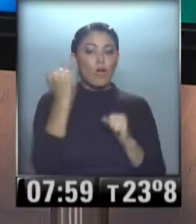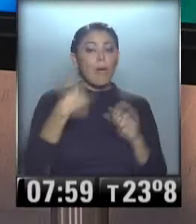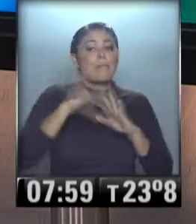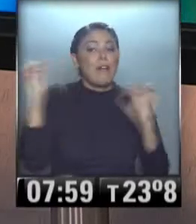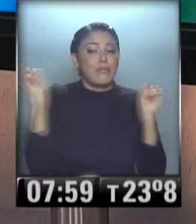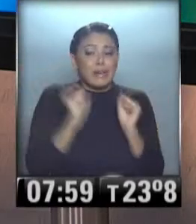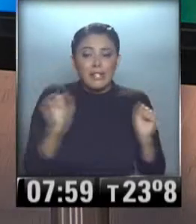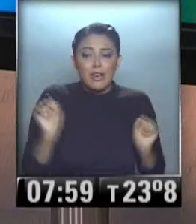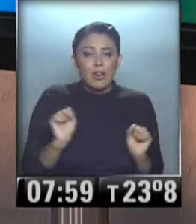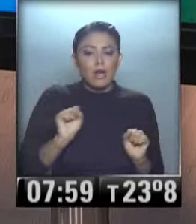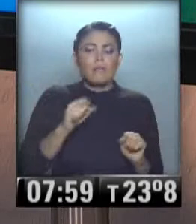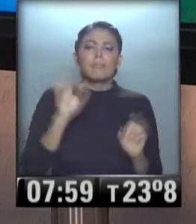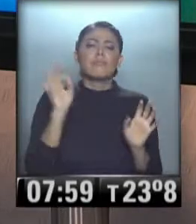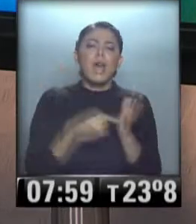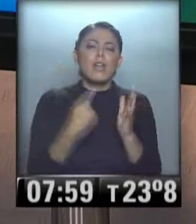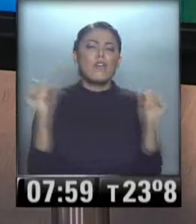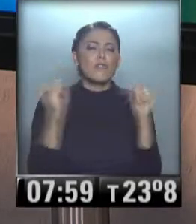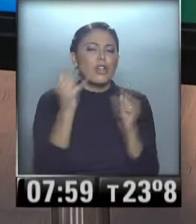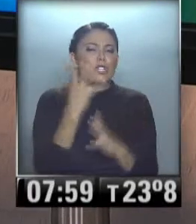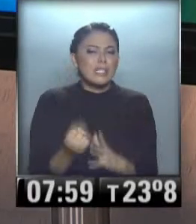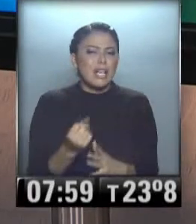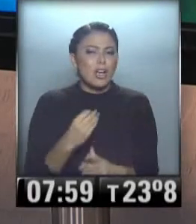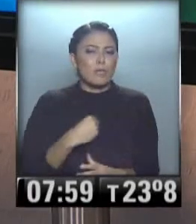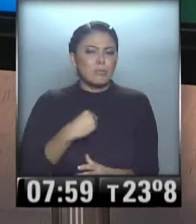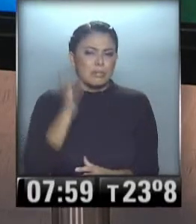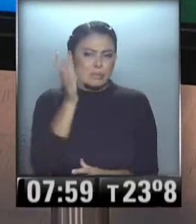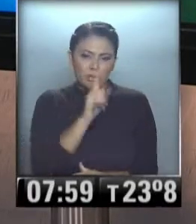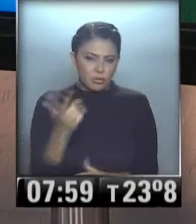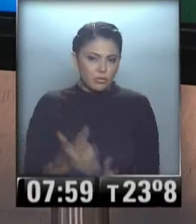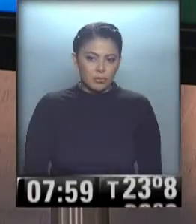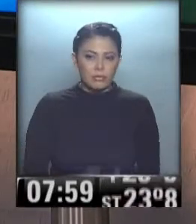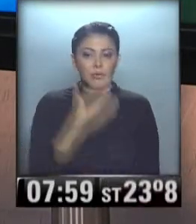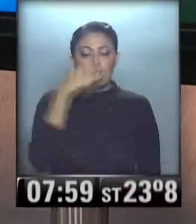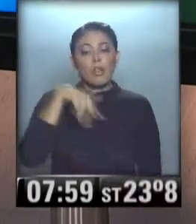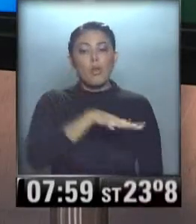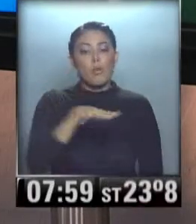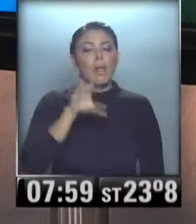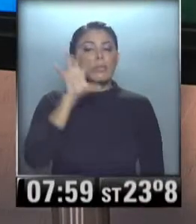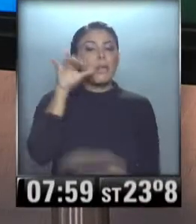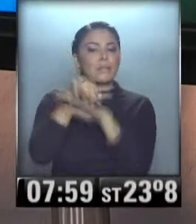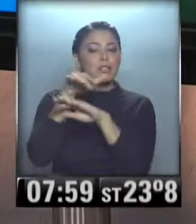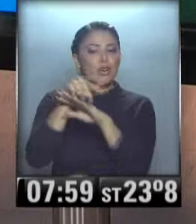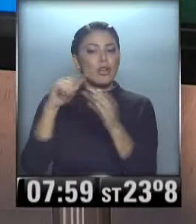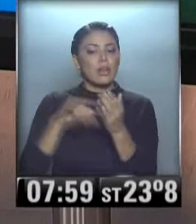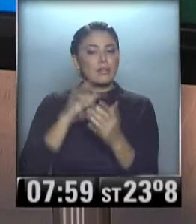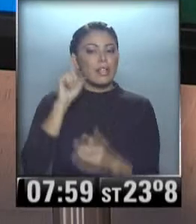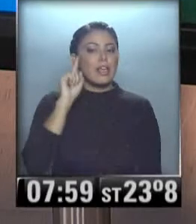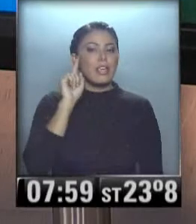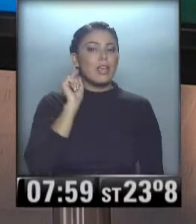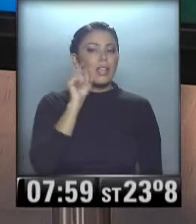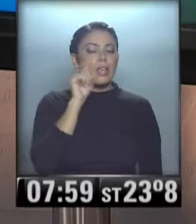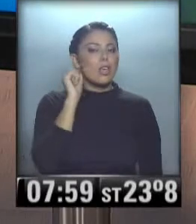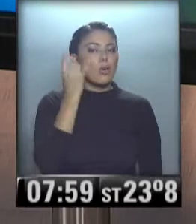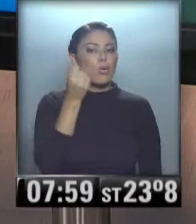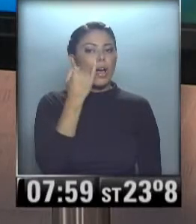todavía, pero es un frío seco, no se siente tanto. Y ya estamos en Iguazú. Y Misioneros, queridos, mucha